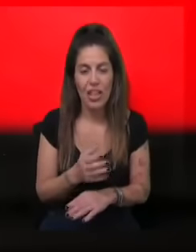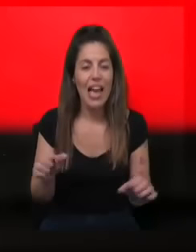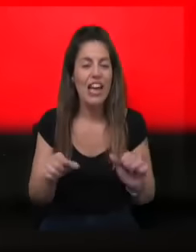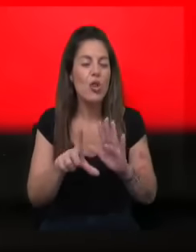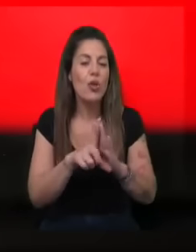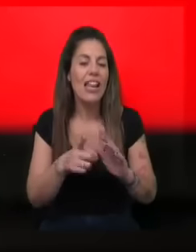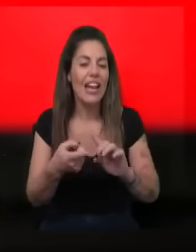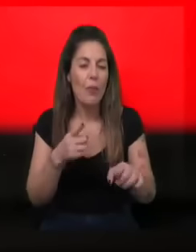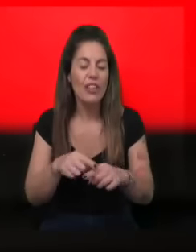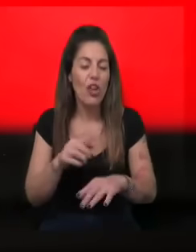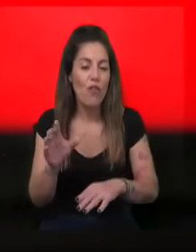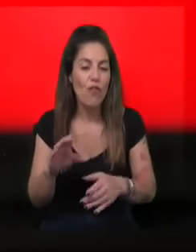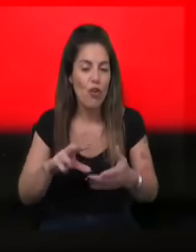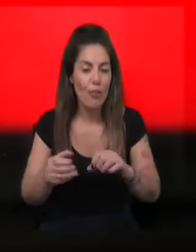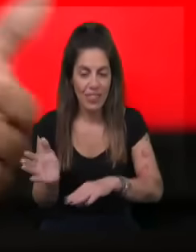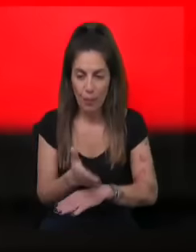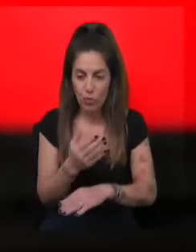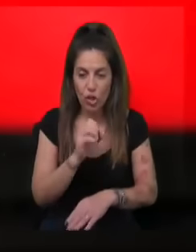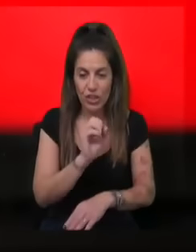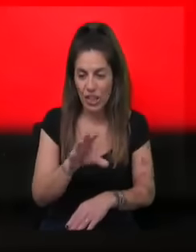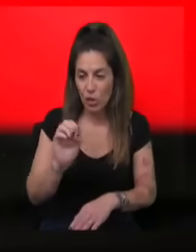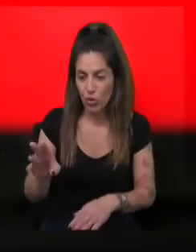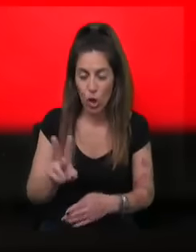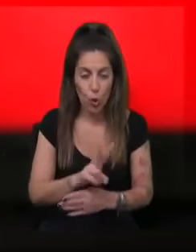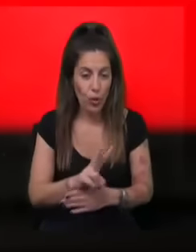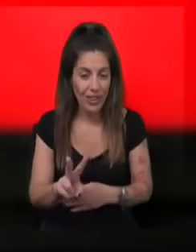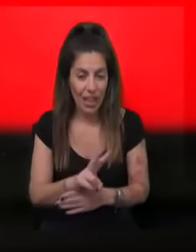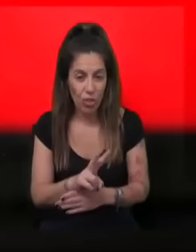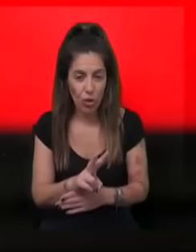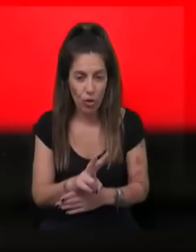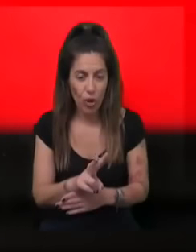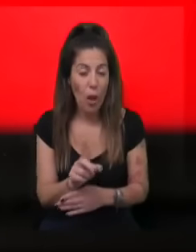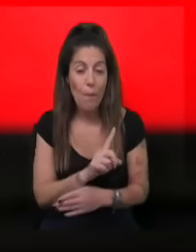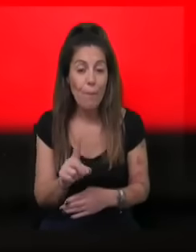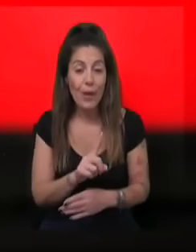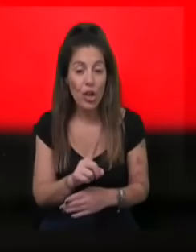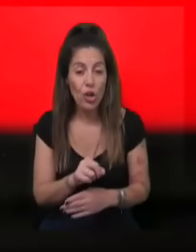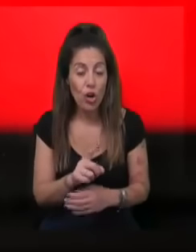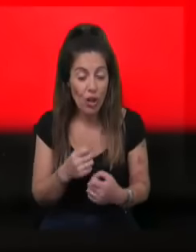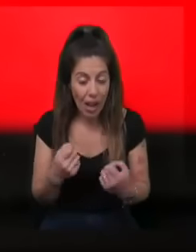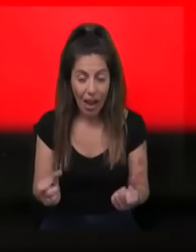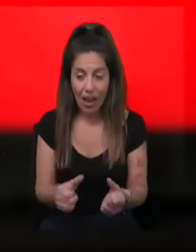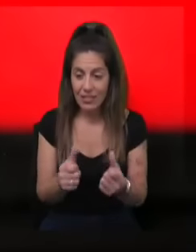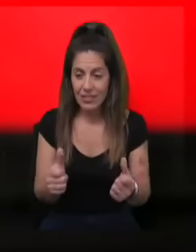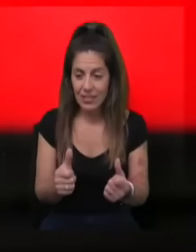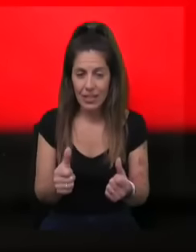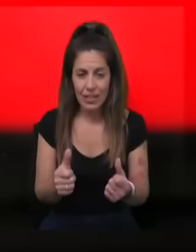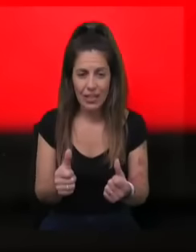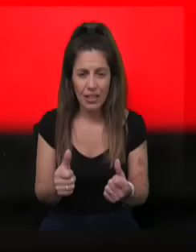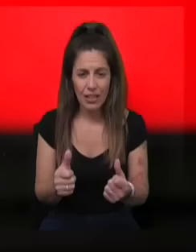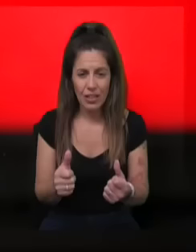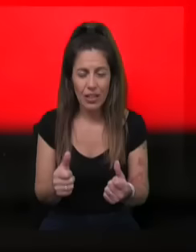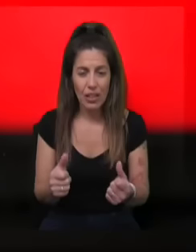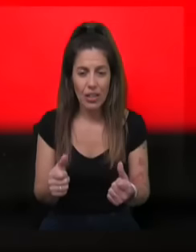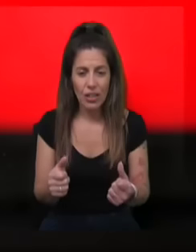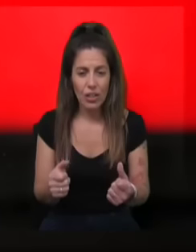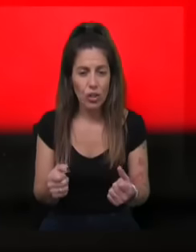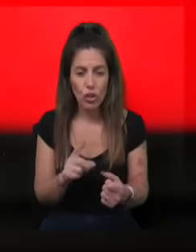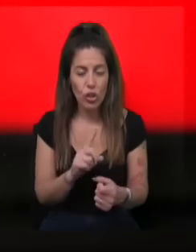ley respecto a formas de producción de distribución de Cuidado etcétera Pero no es la planta no la